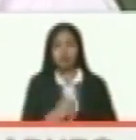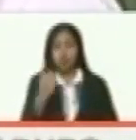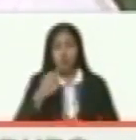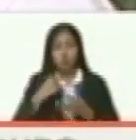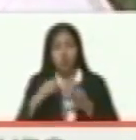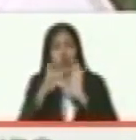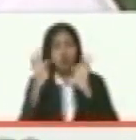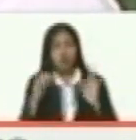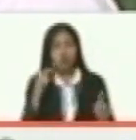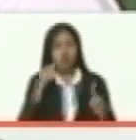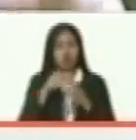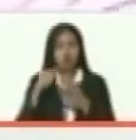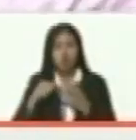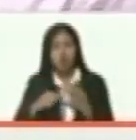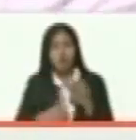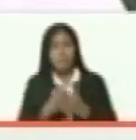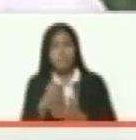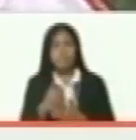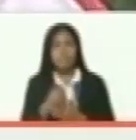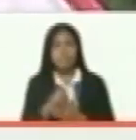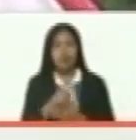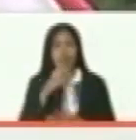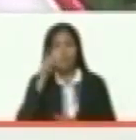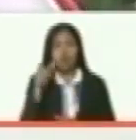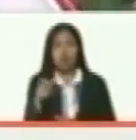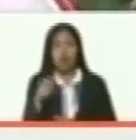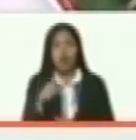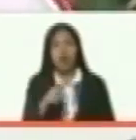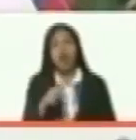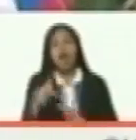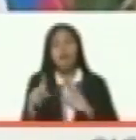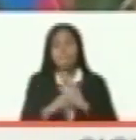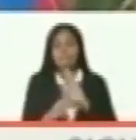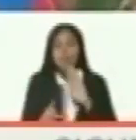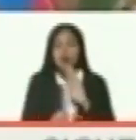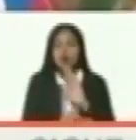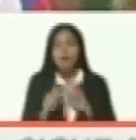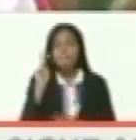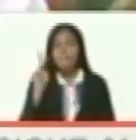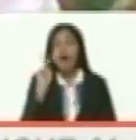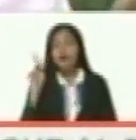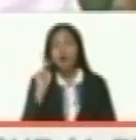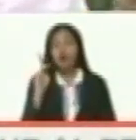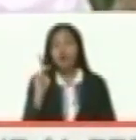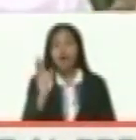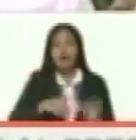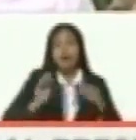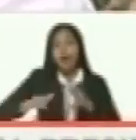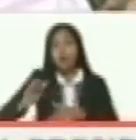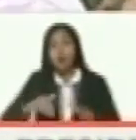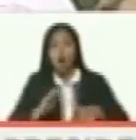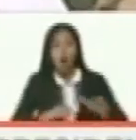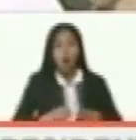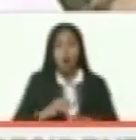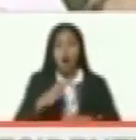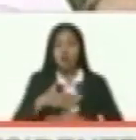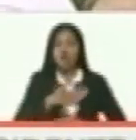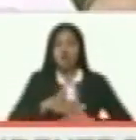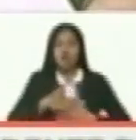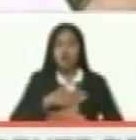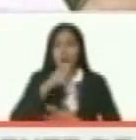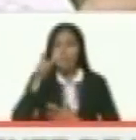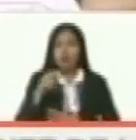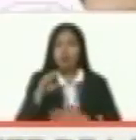las rutas que va a tener este terminal son para los pasajeros de la parroquia Caruao. Y actualmente, usted, las condiciones en las que estos